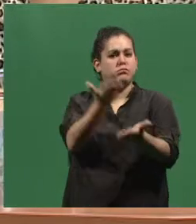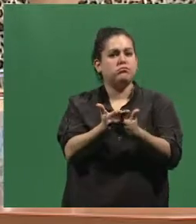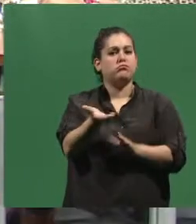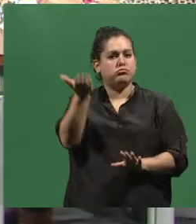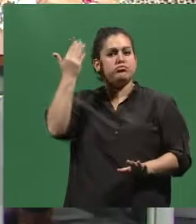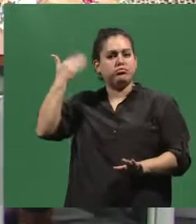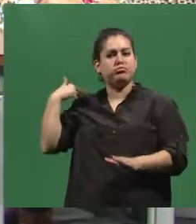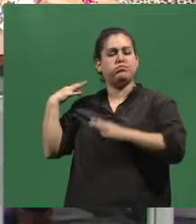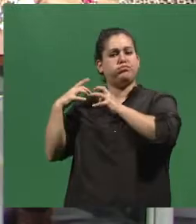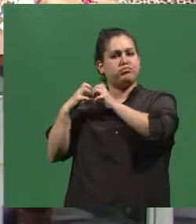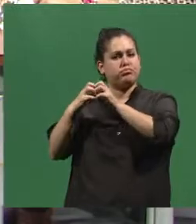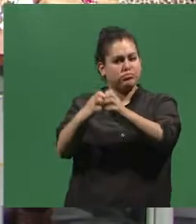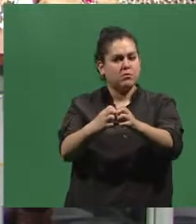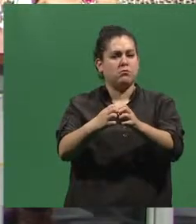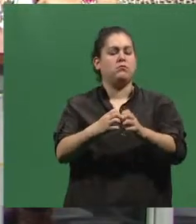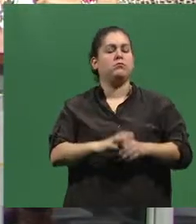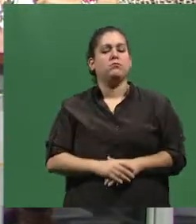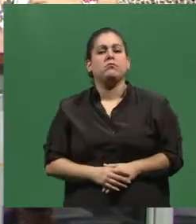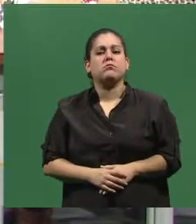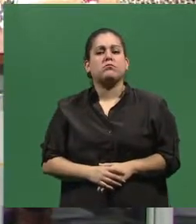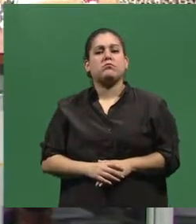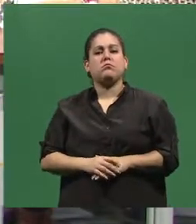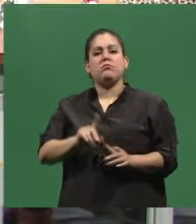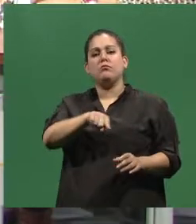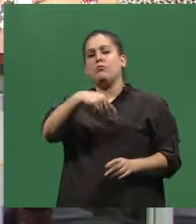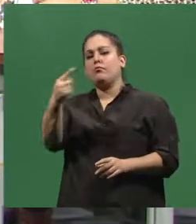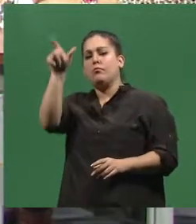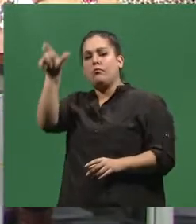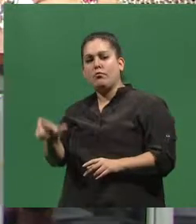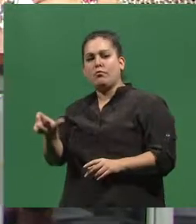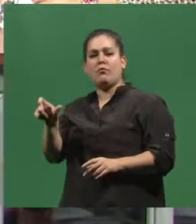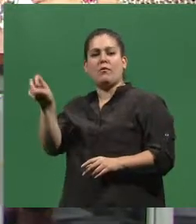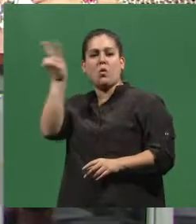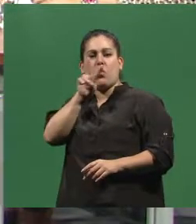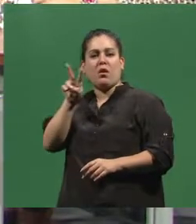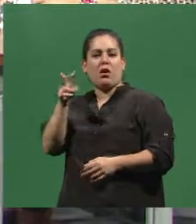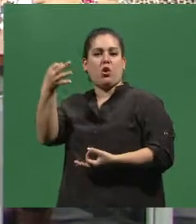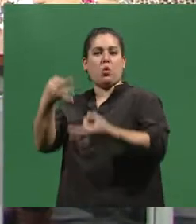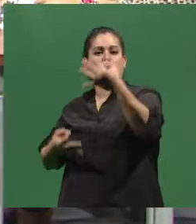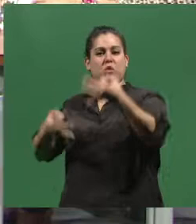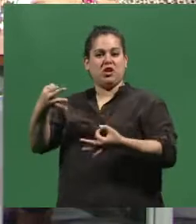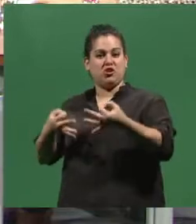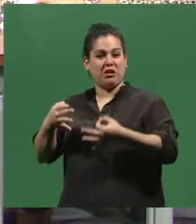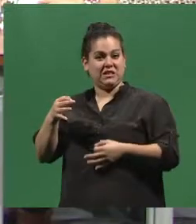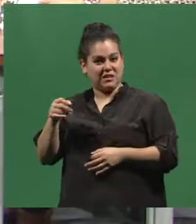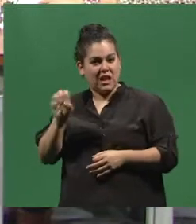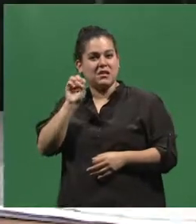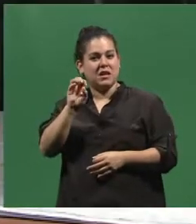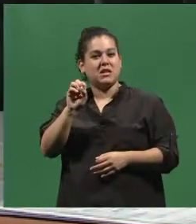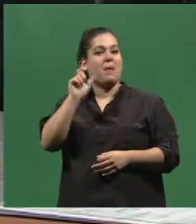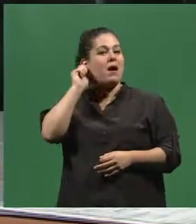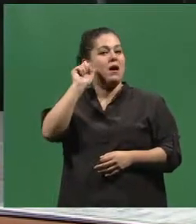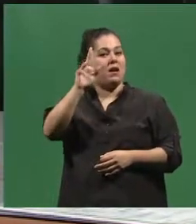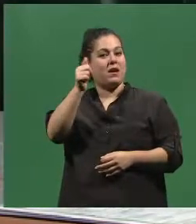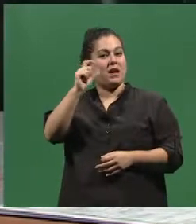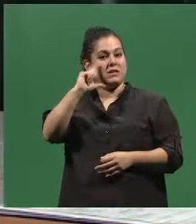venía trabajando hacía un tiempo en la Cámara de Diputados. Por otro lado, la nutricionista licenciada en nutrición, ella es Andrea